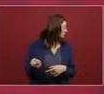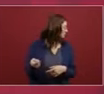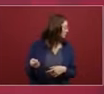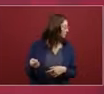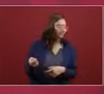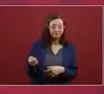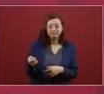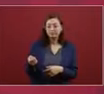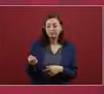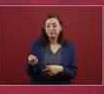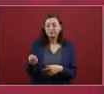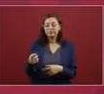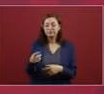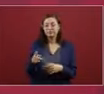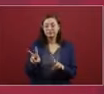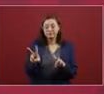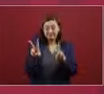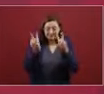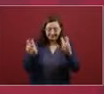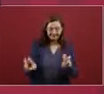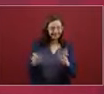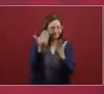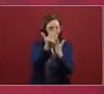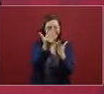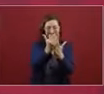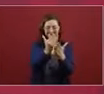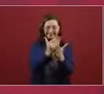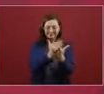para que no